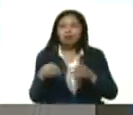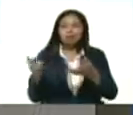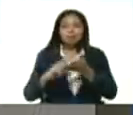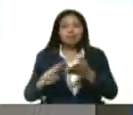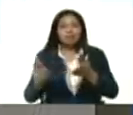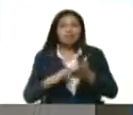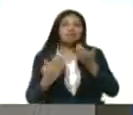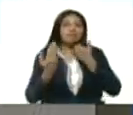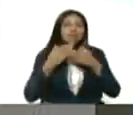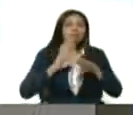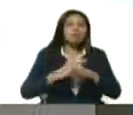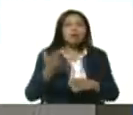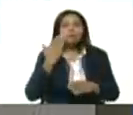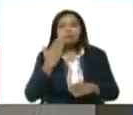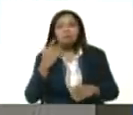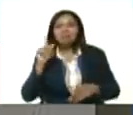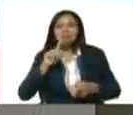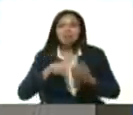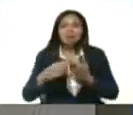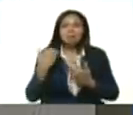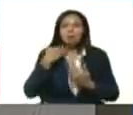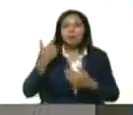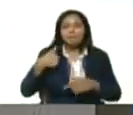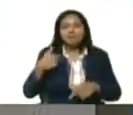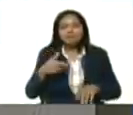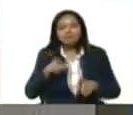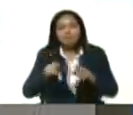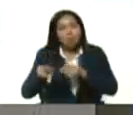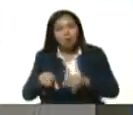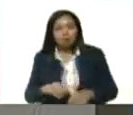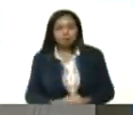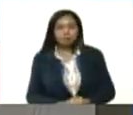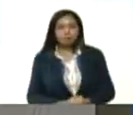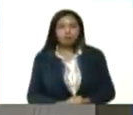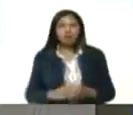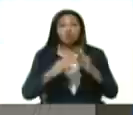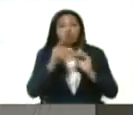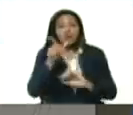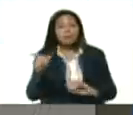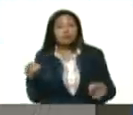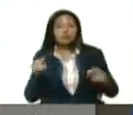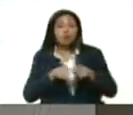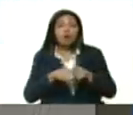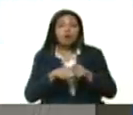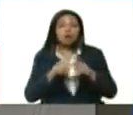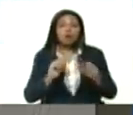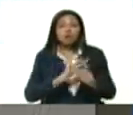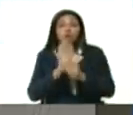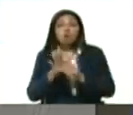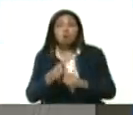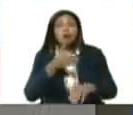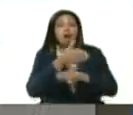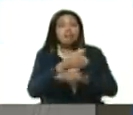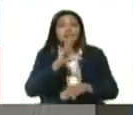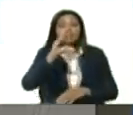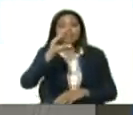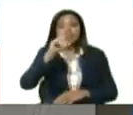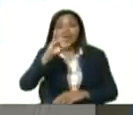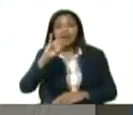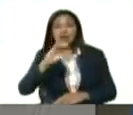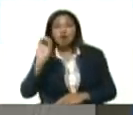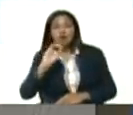infecciones intrafamiliares. Desde que todos los pacientes con COVID-19 se han llevado o a CDI o